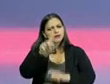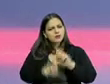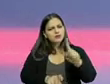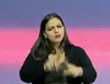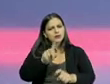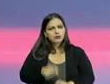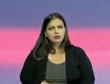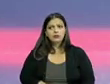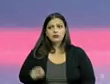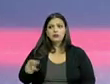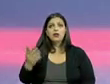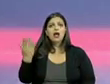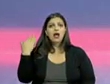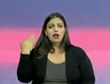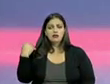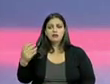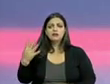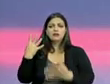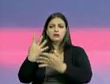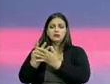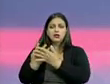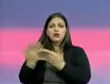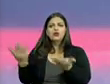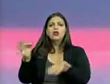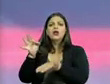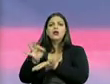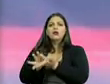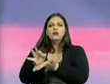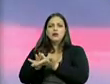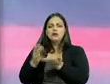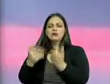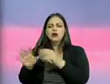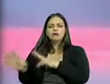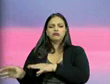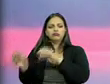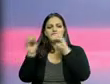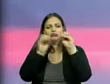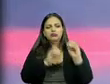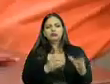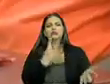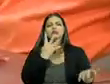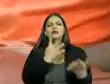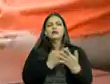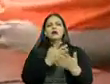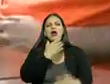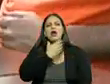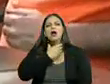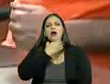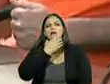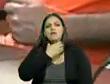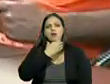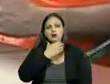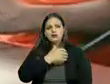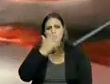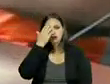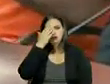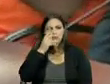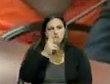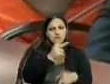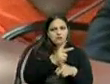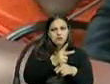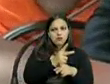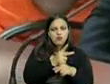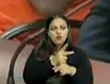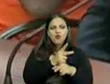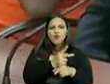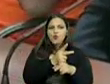de Ambato, al considerar que existen factores que podrían poner en peligro su integridad. Bueno, y